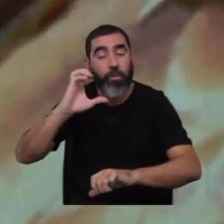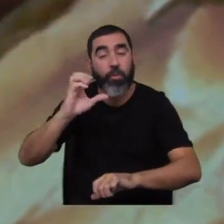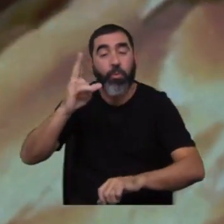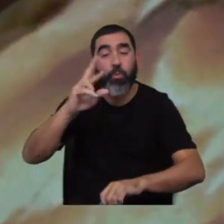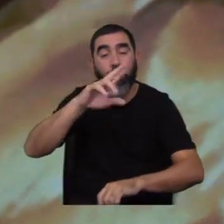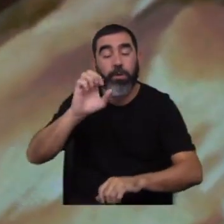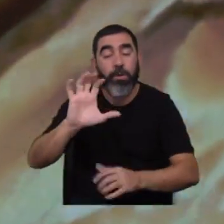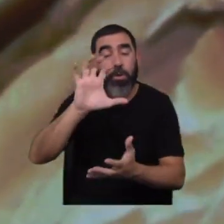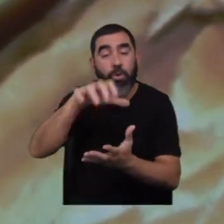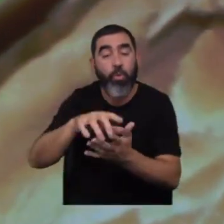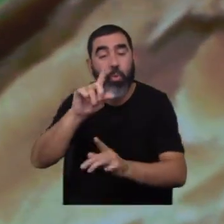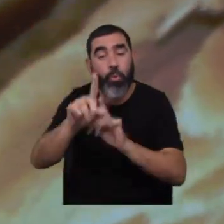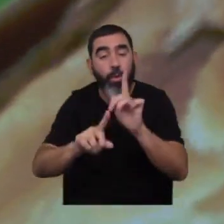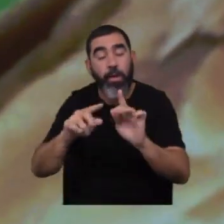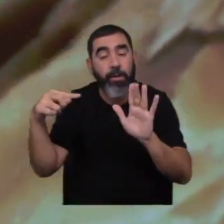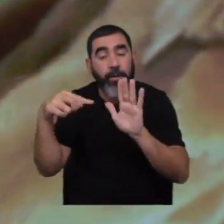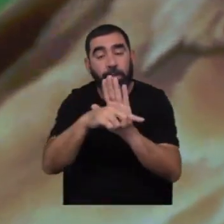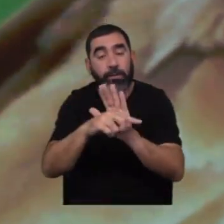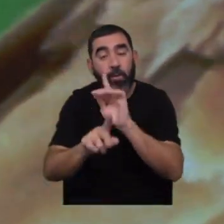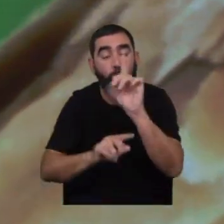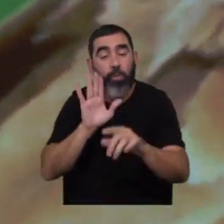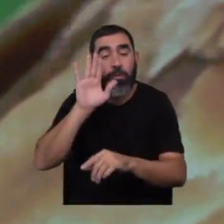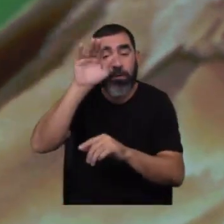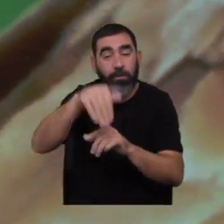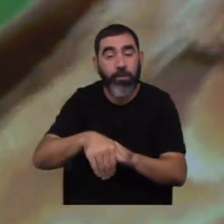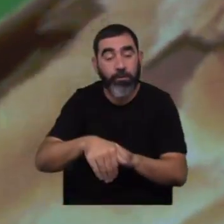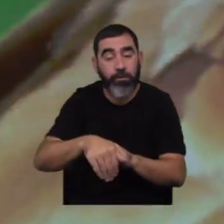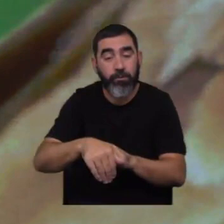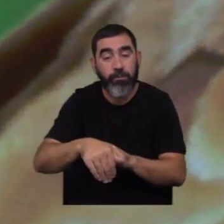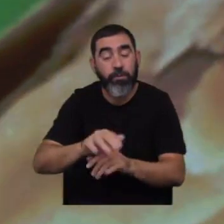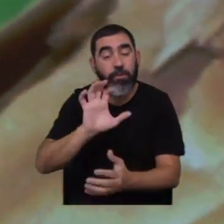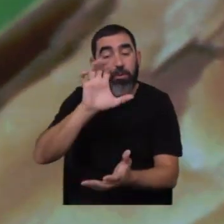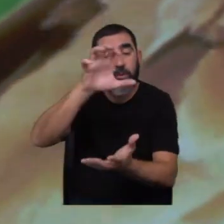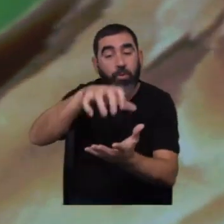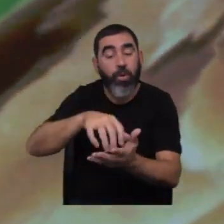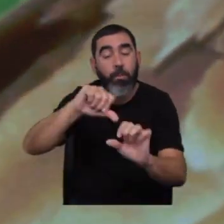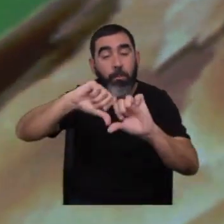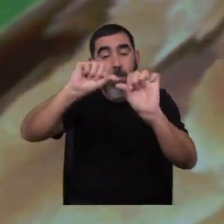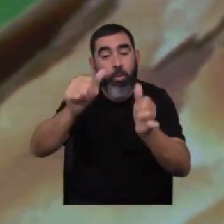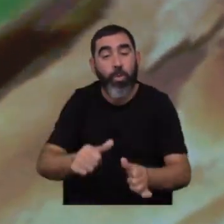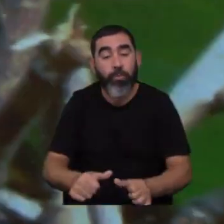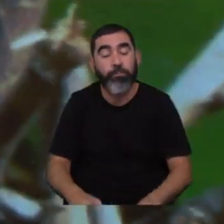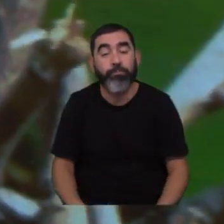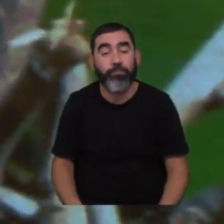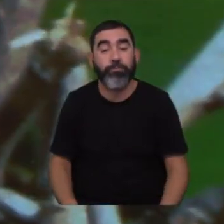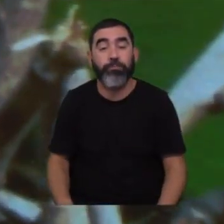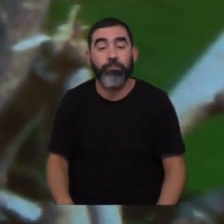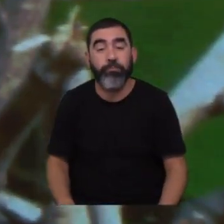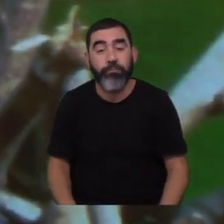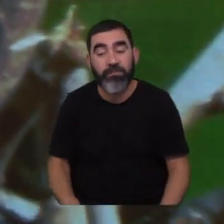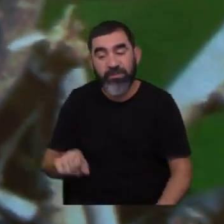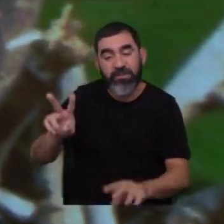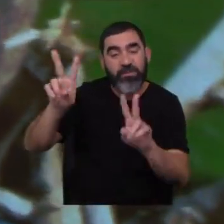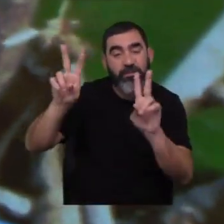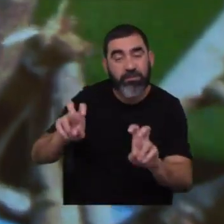Centro Universitario Regional del Este de la Universidad de la República, en su sede de Maldonado. Y como esta ciencia o esta